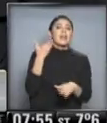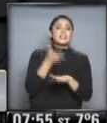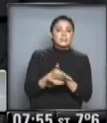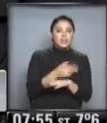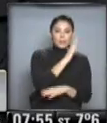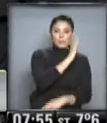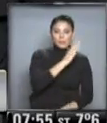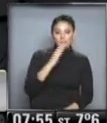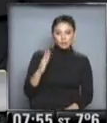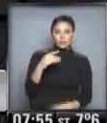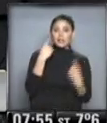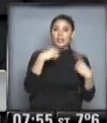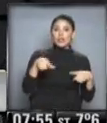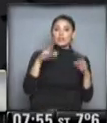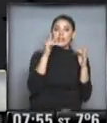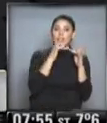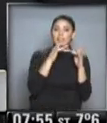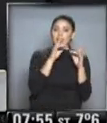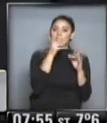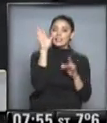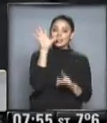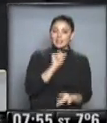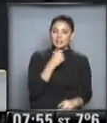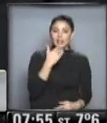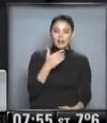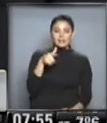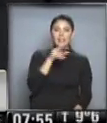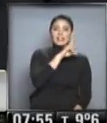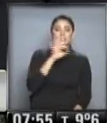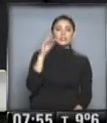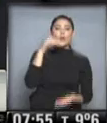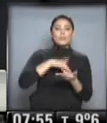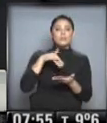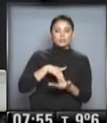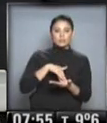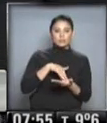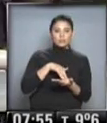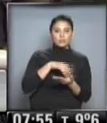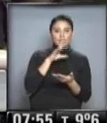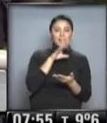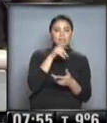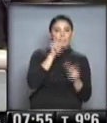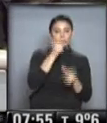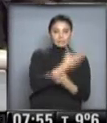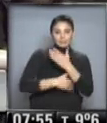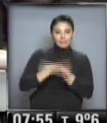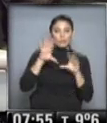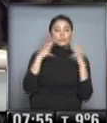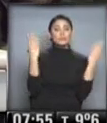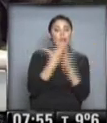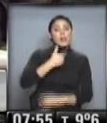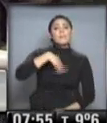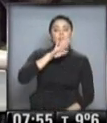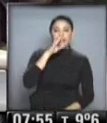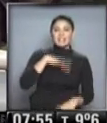esta biblioteca, a estos materiales digitales, teniendo en cuenta el dato que nos dio Vero, ¿no? De 300 millones de discapacitados en todo el mundo, la mayoría de